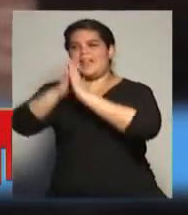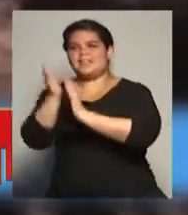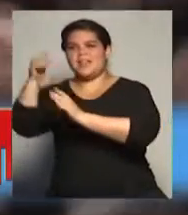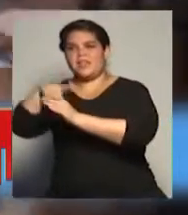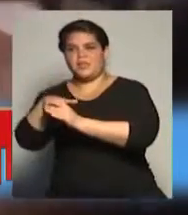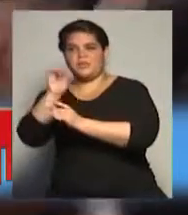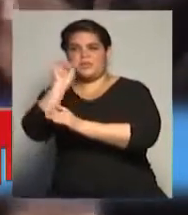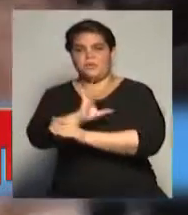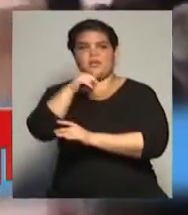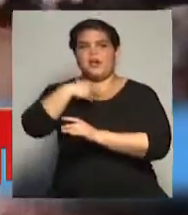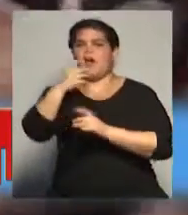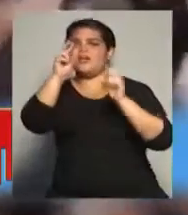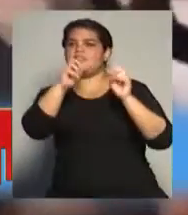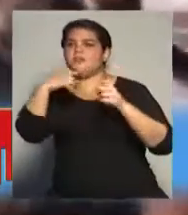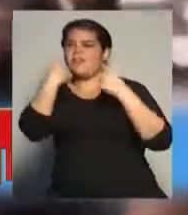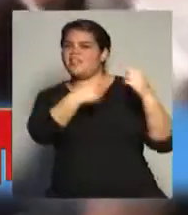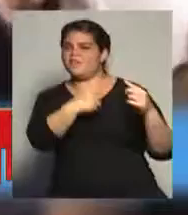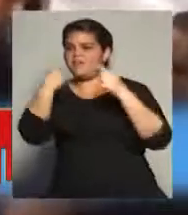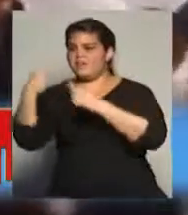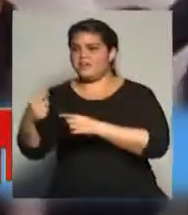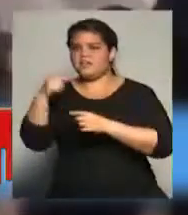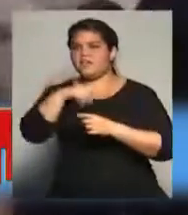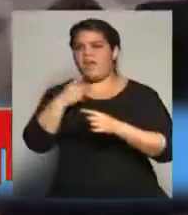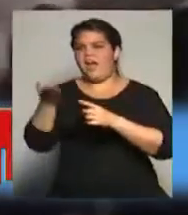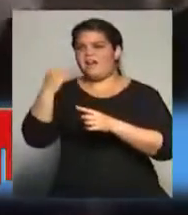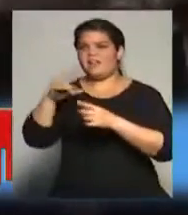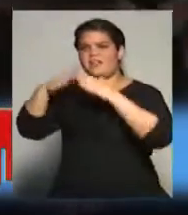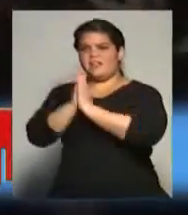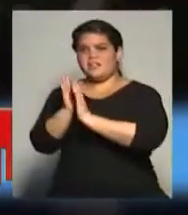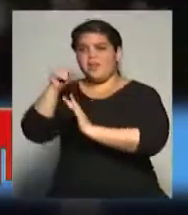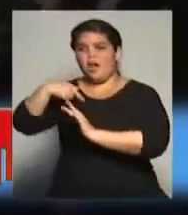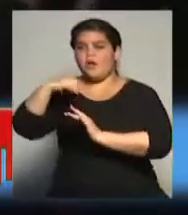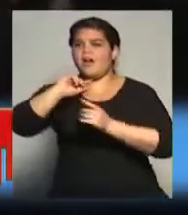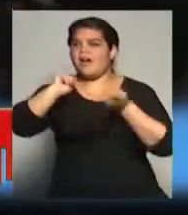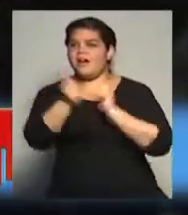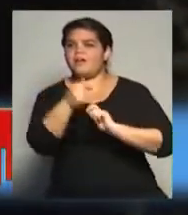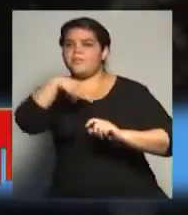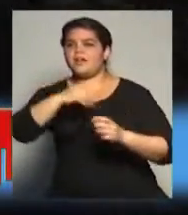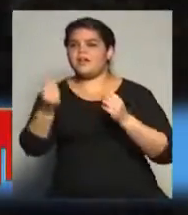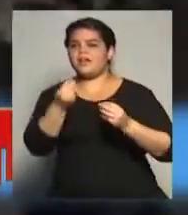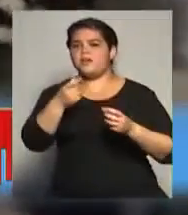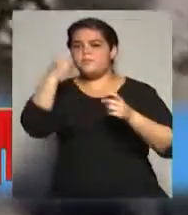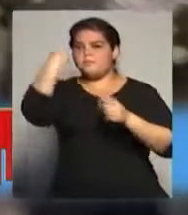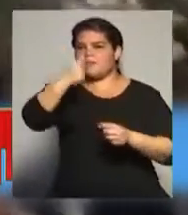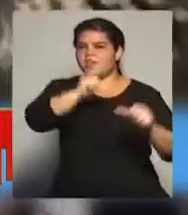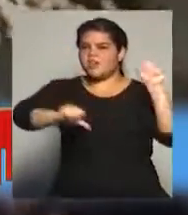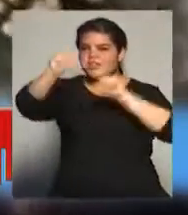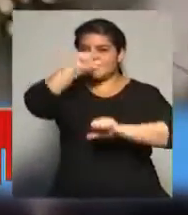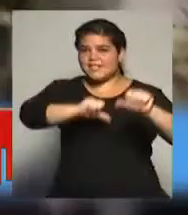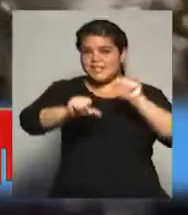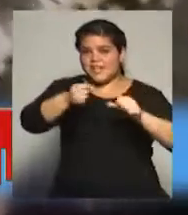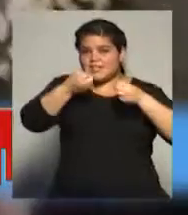que se posicionan con un tema que no tiene que ver con la Iglesia. Hay parte de la ciencia primero y